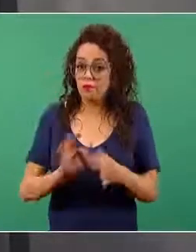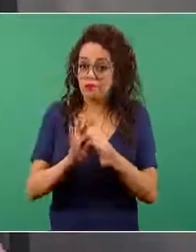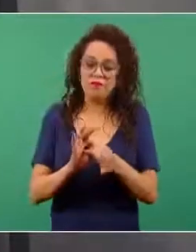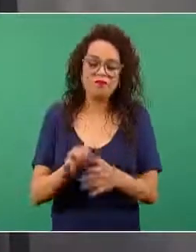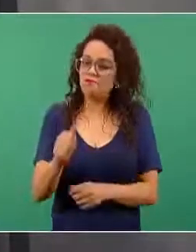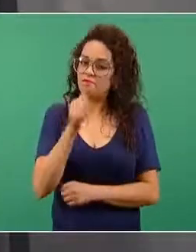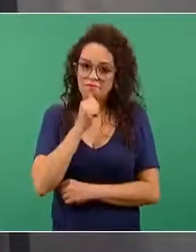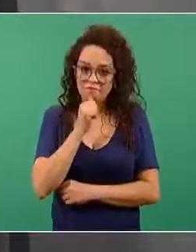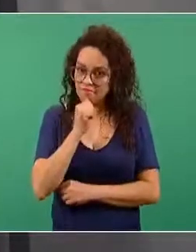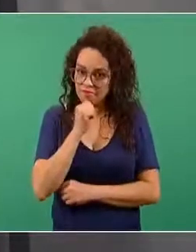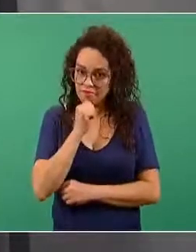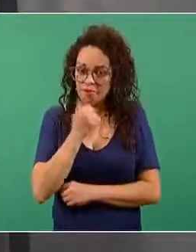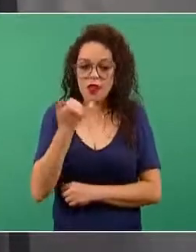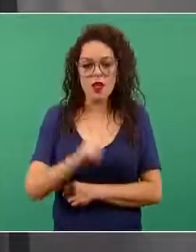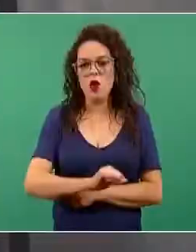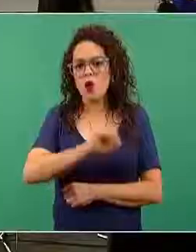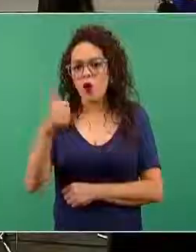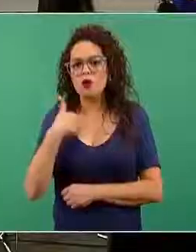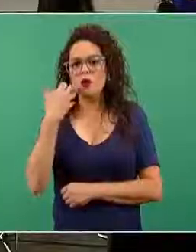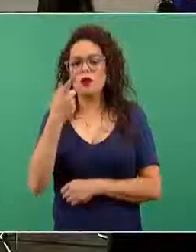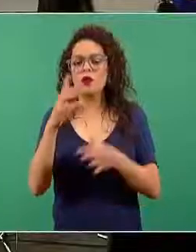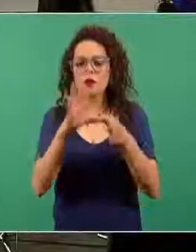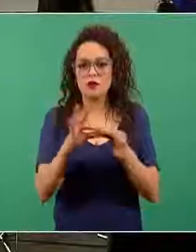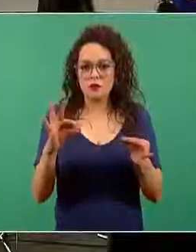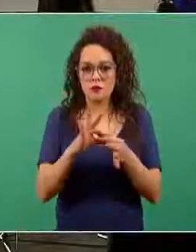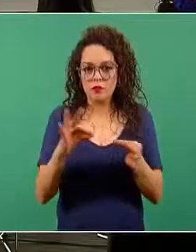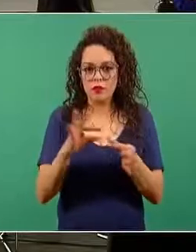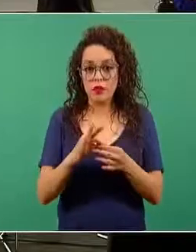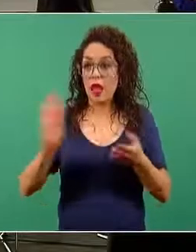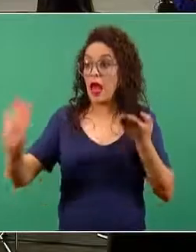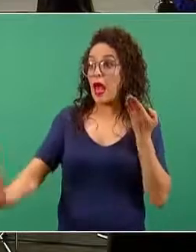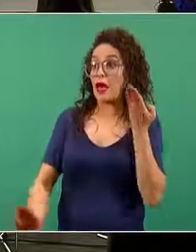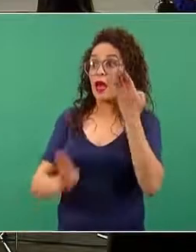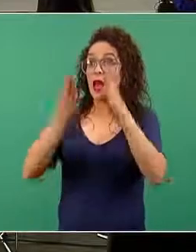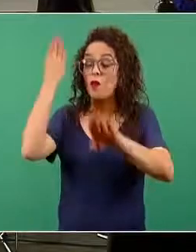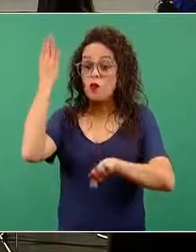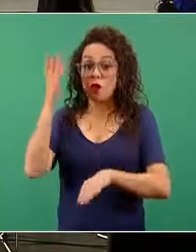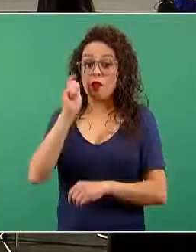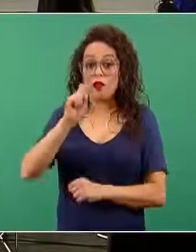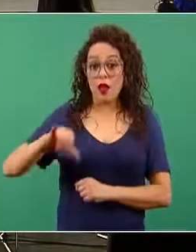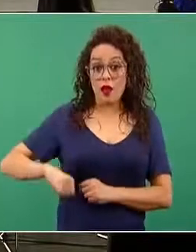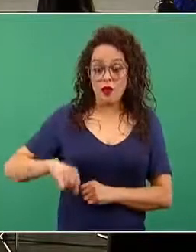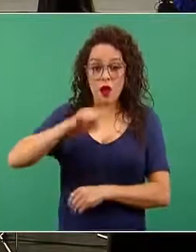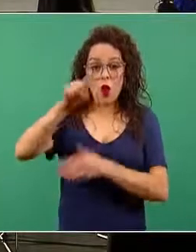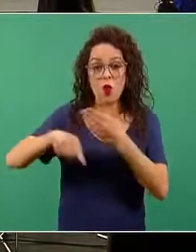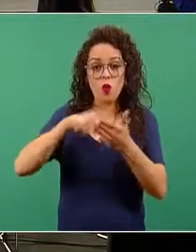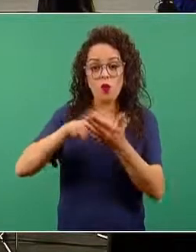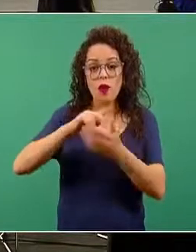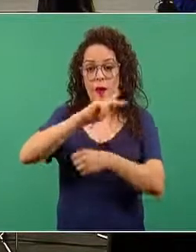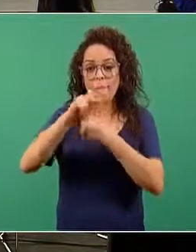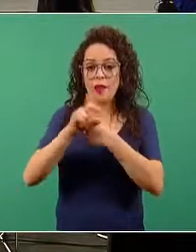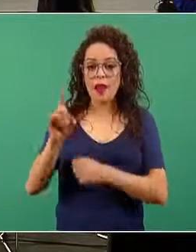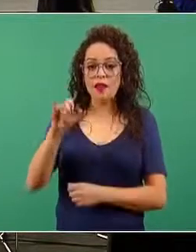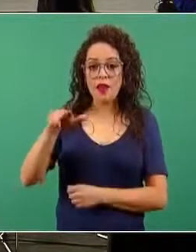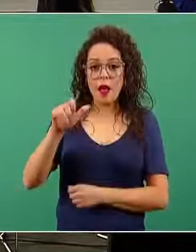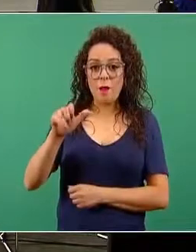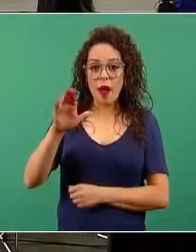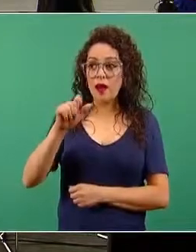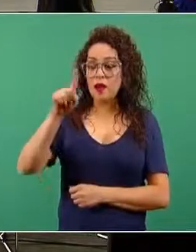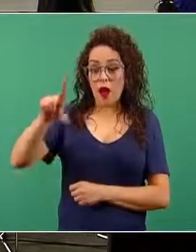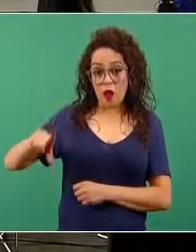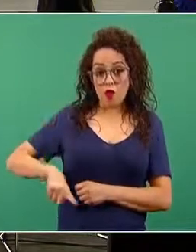para comentar otra cosa que también fue de interés público mundial. En Dinamarca, el gobierno decidió